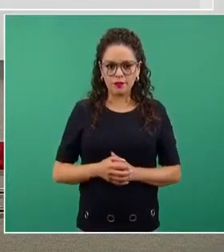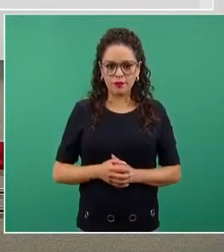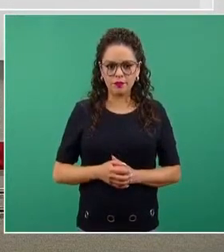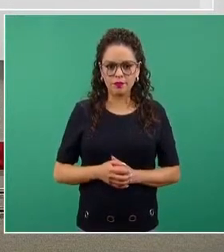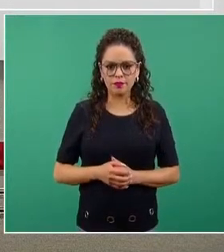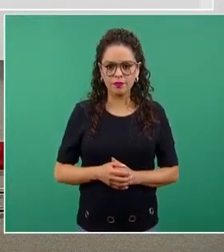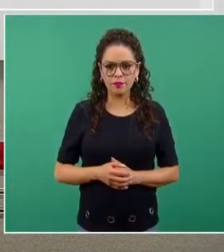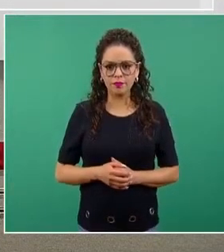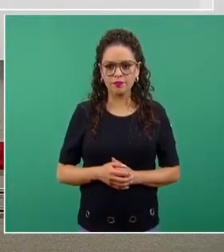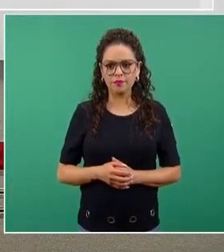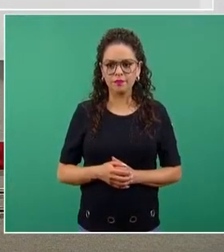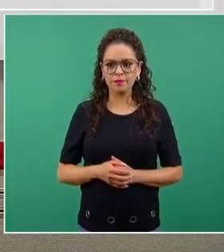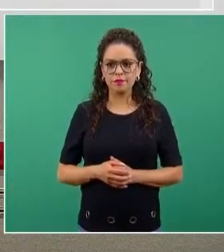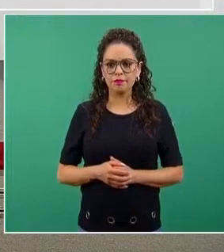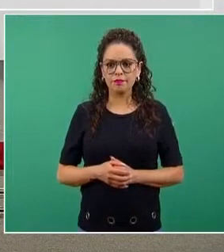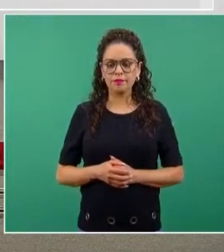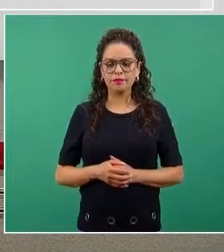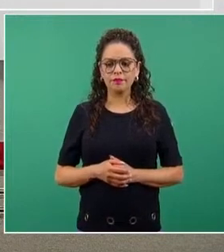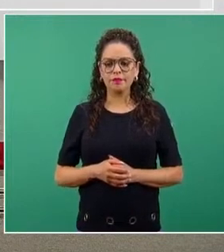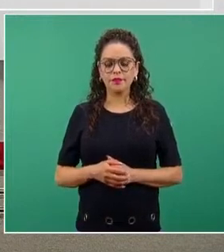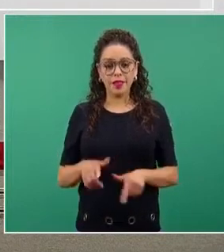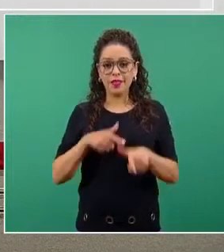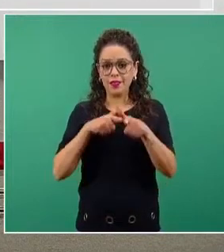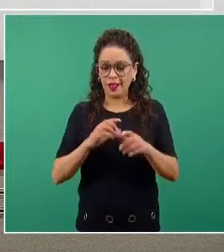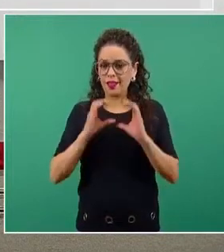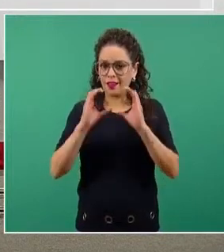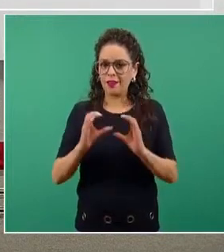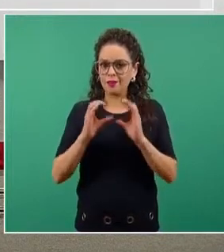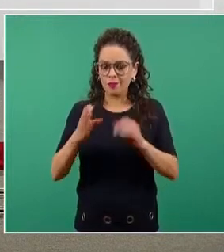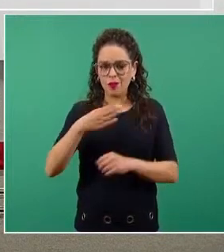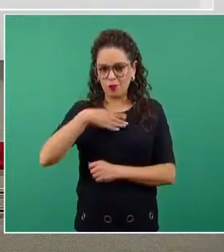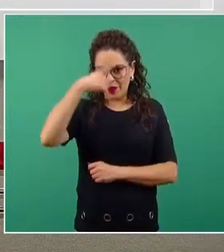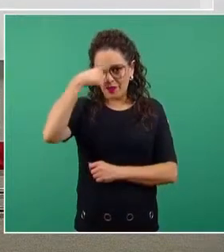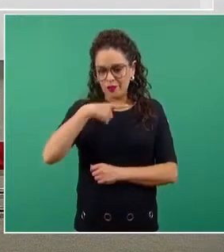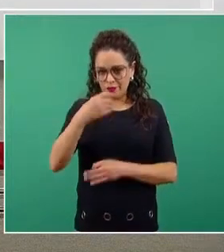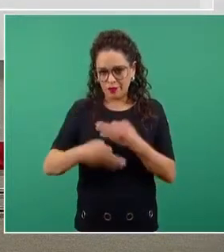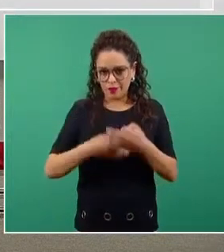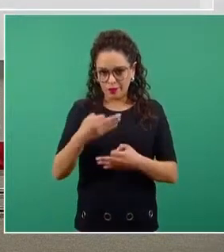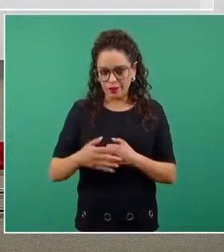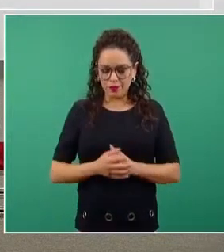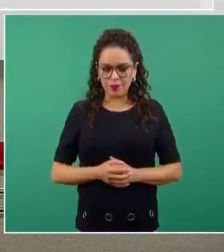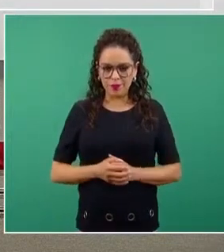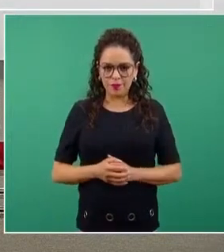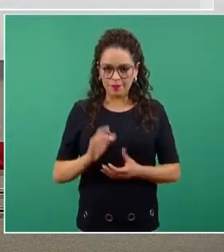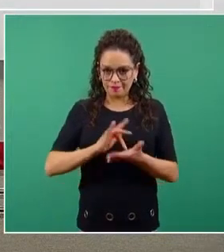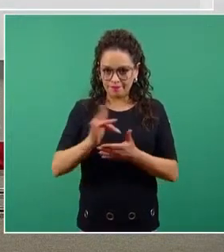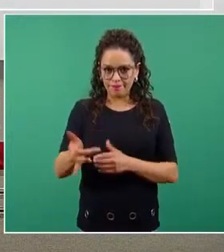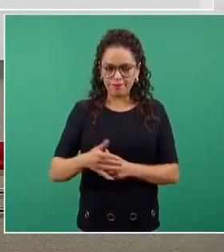Buen sábado. Gracias. Sigámonos cuidando. Buenas noches a todos. Gracias.